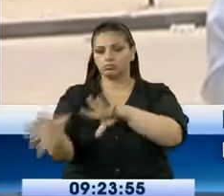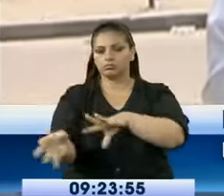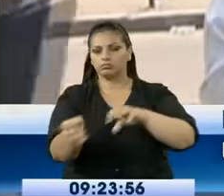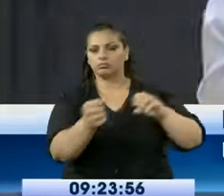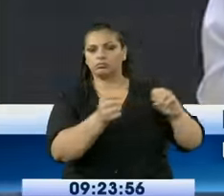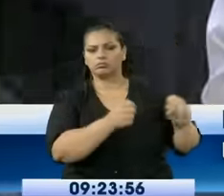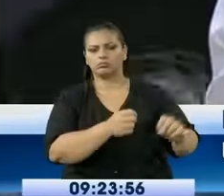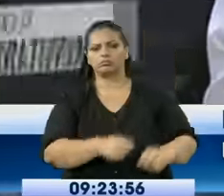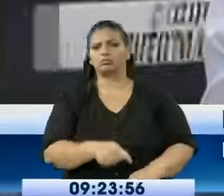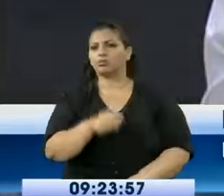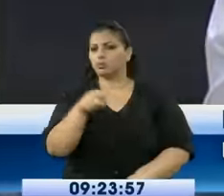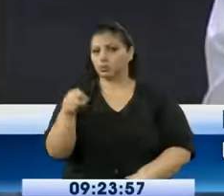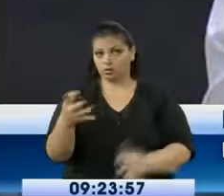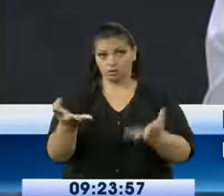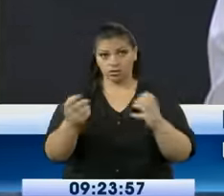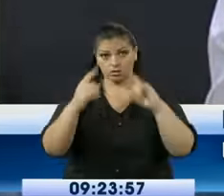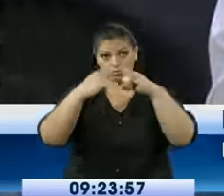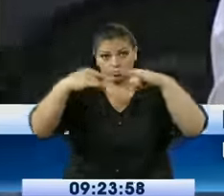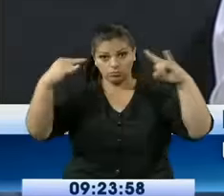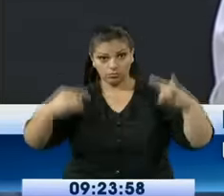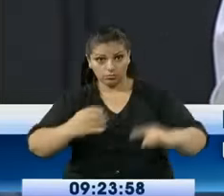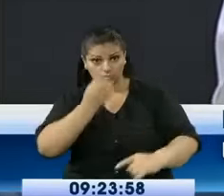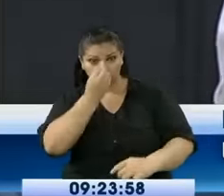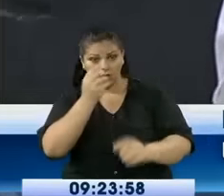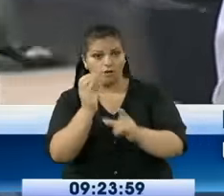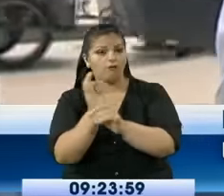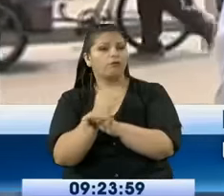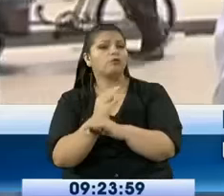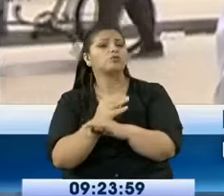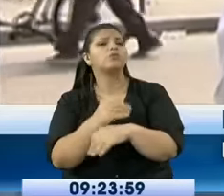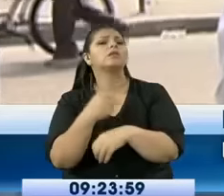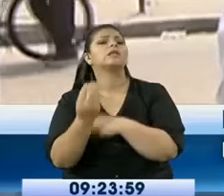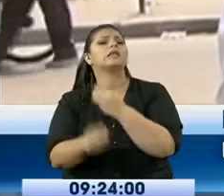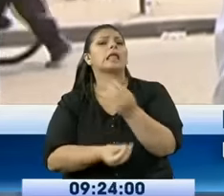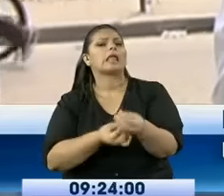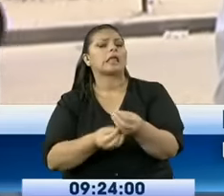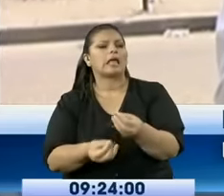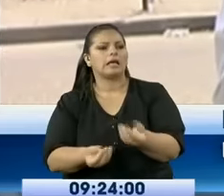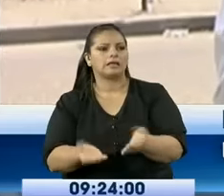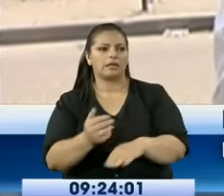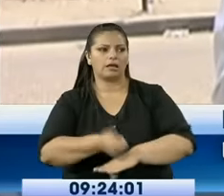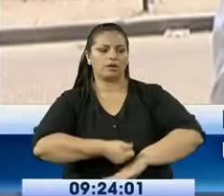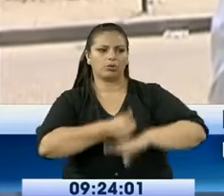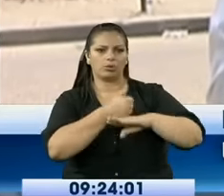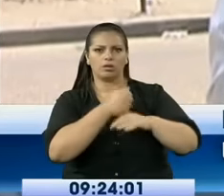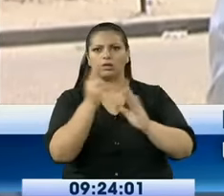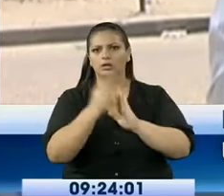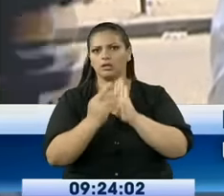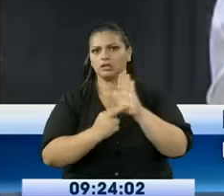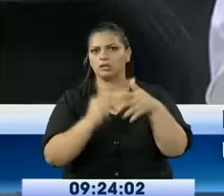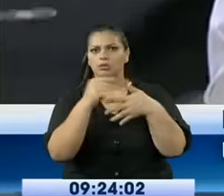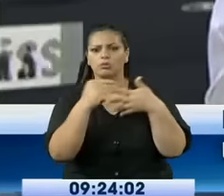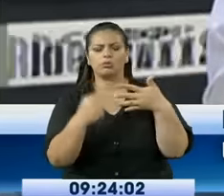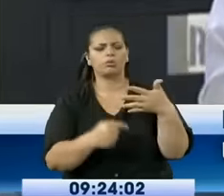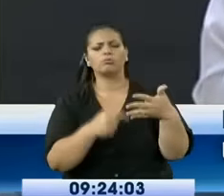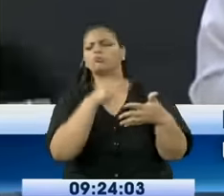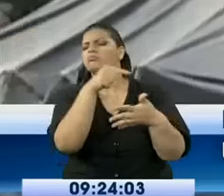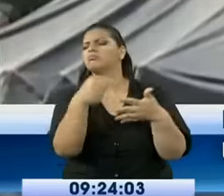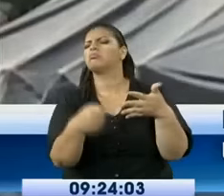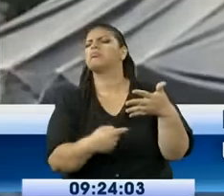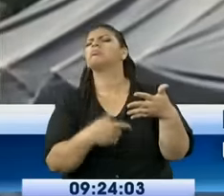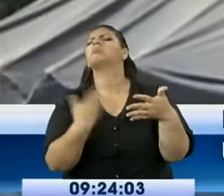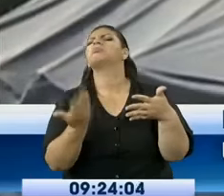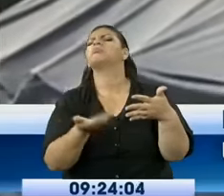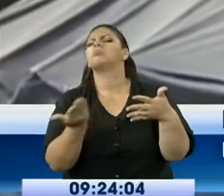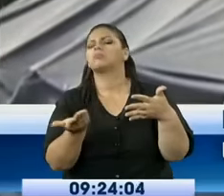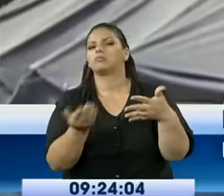los requerimientos que deben de cumplir los administradores de estos centros de entretenimiento para poder instalarlos de forma correcta? Para tener